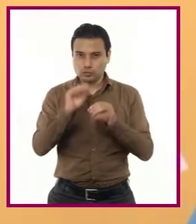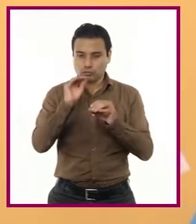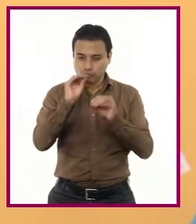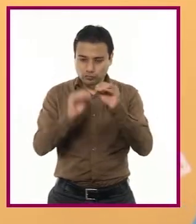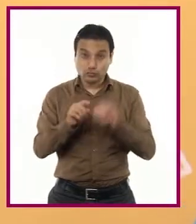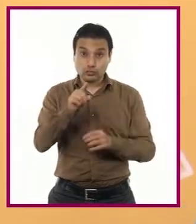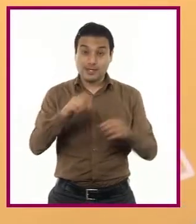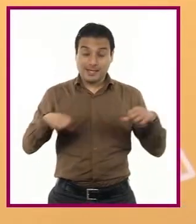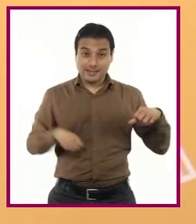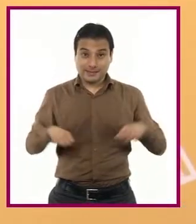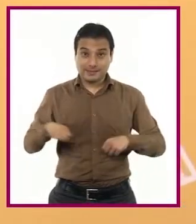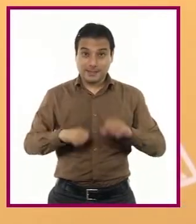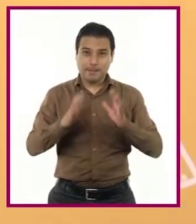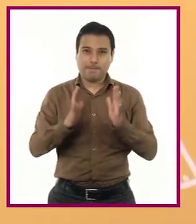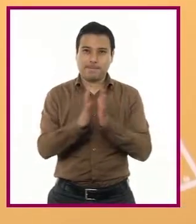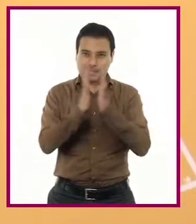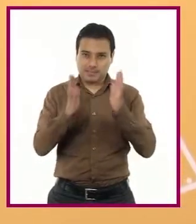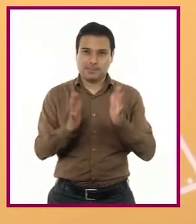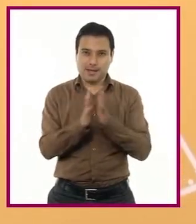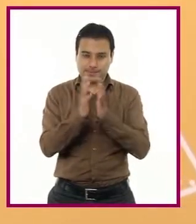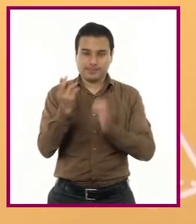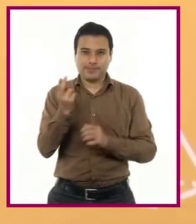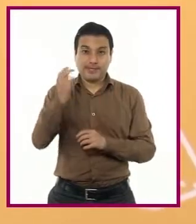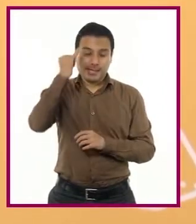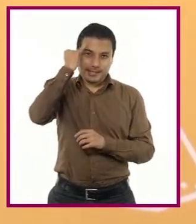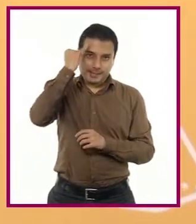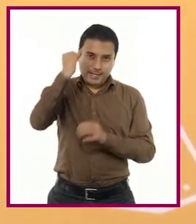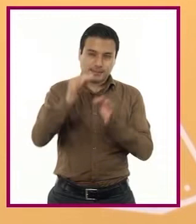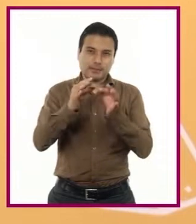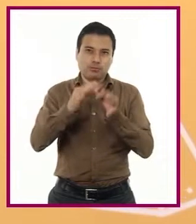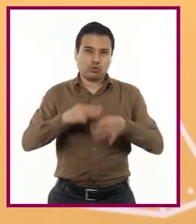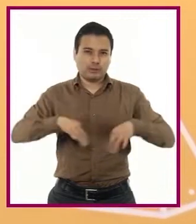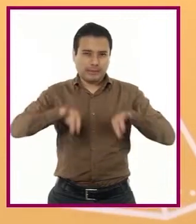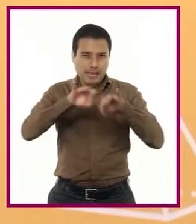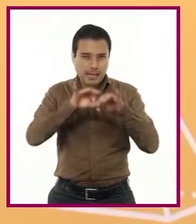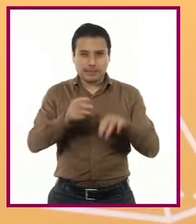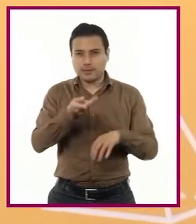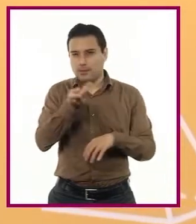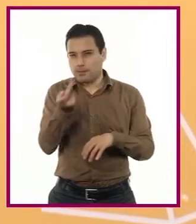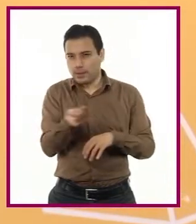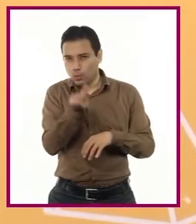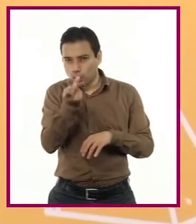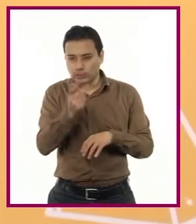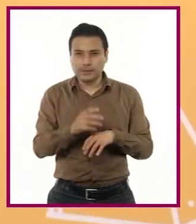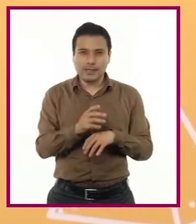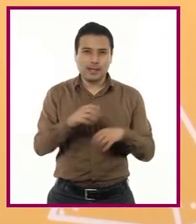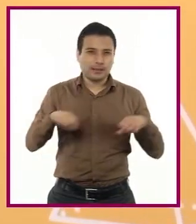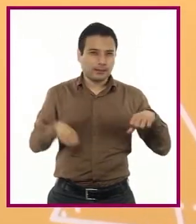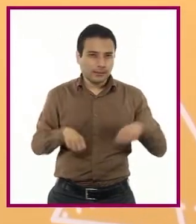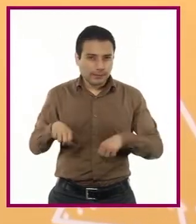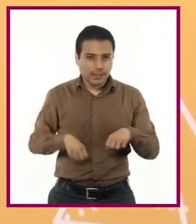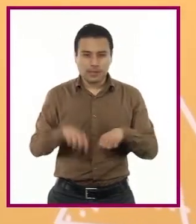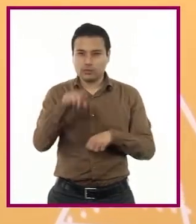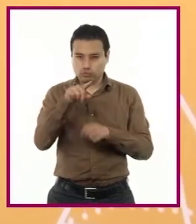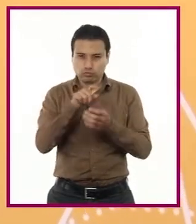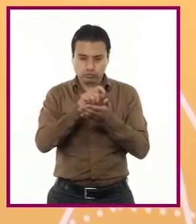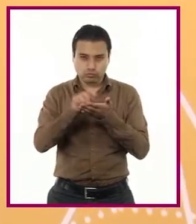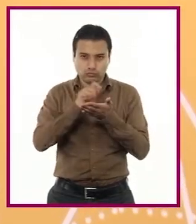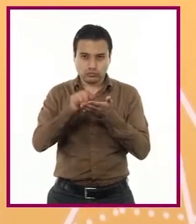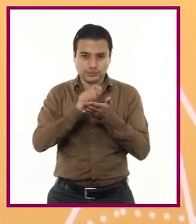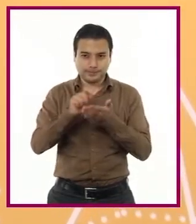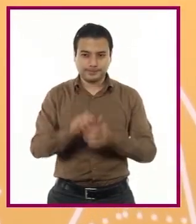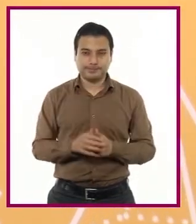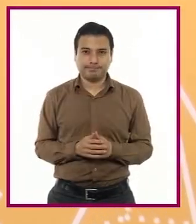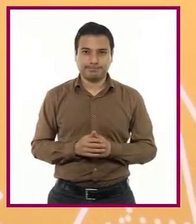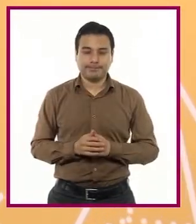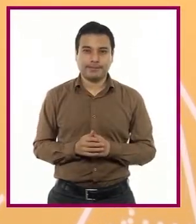ello les recomendamos que lleven un registro de las ideas principales, las preguntas, retos y reflexiones que les surjan. Por lo mismo, les